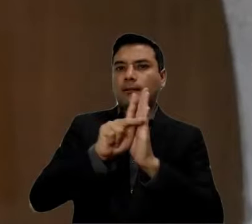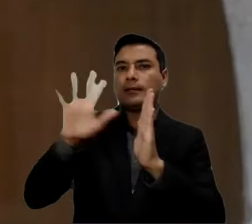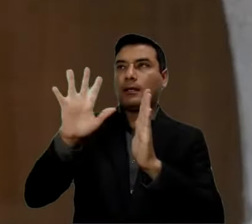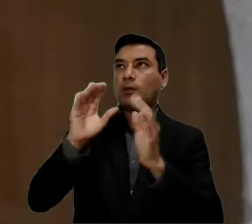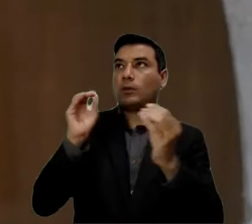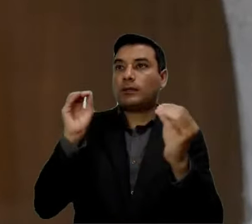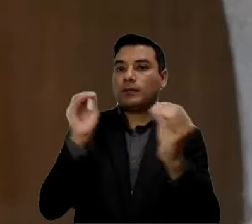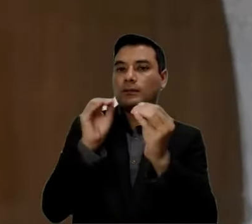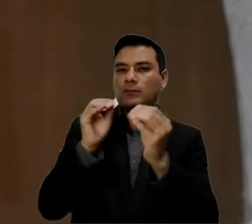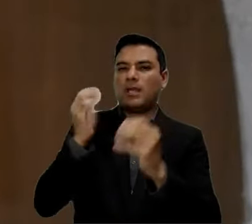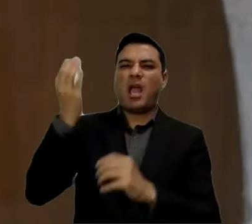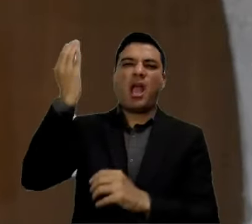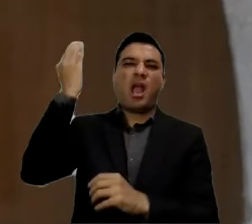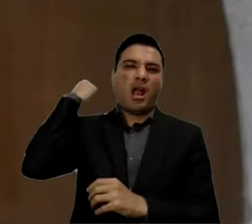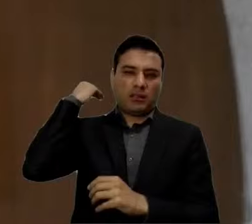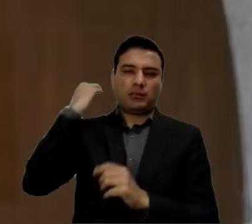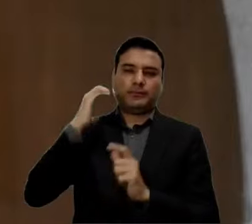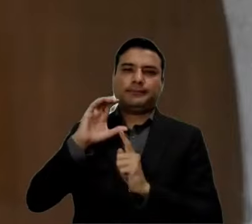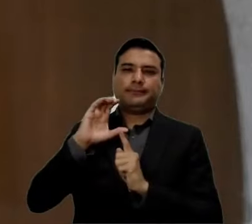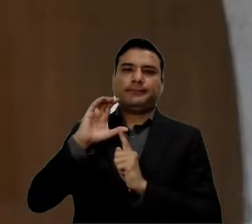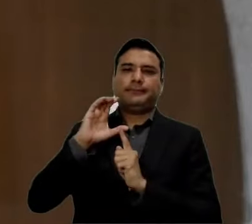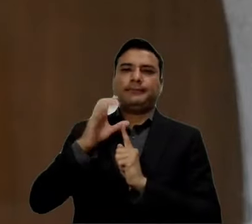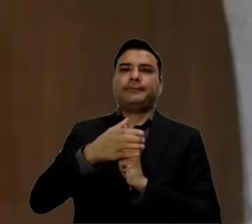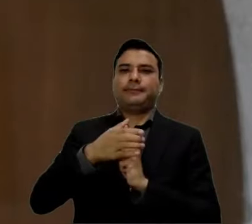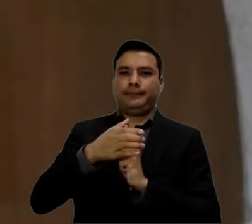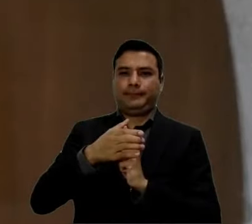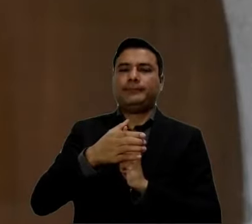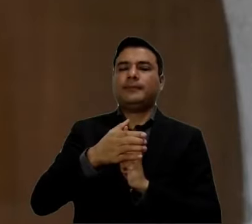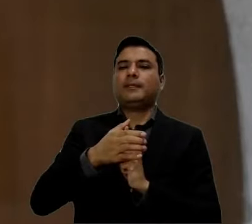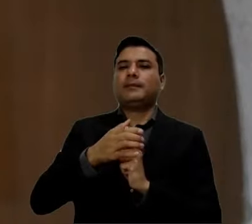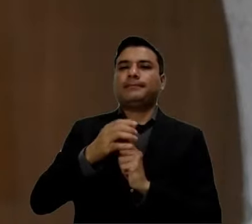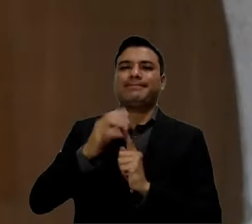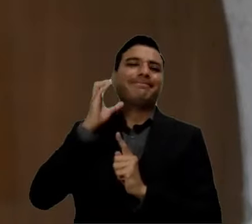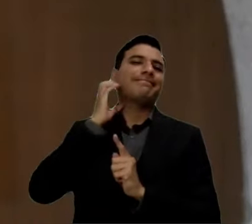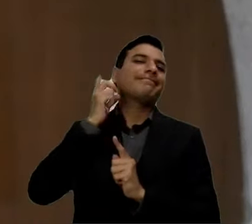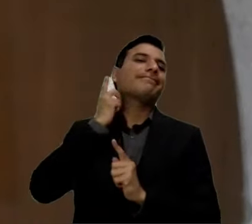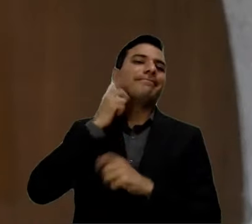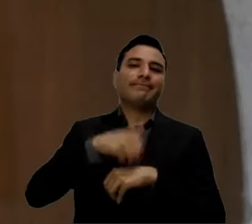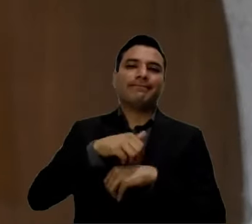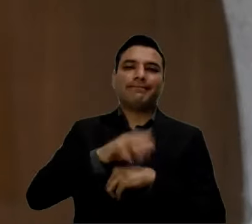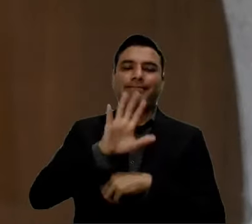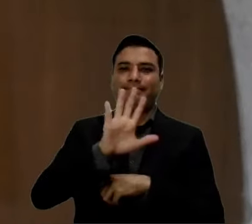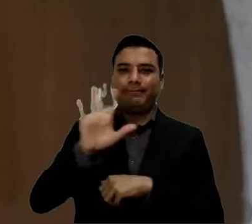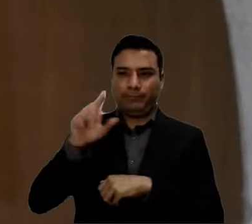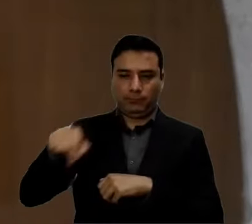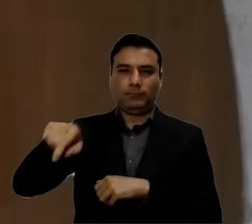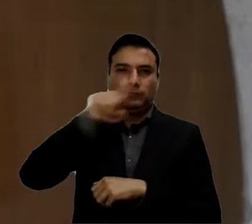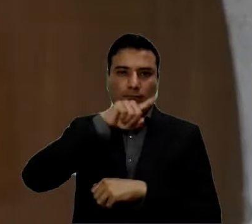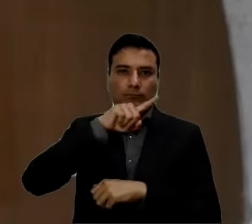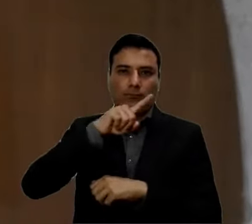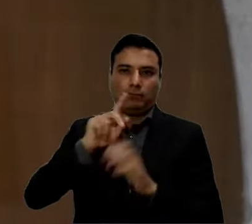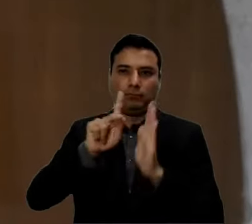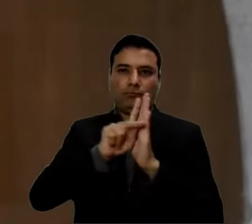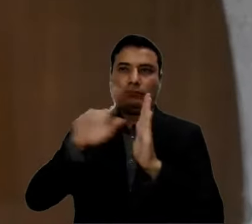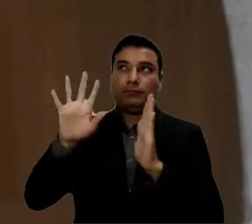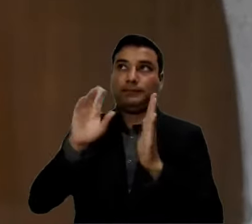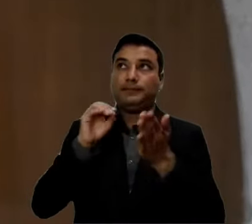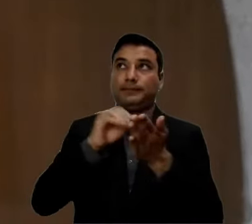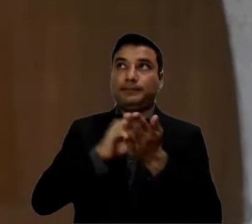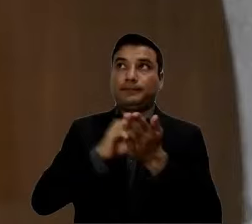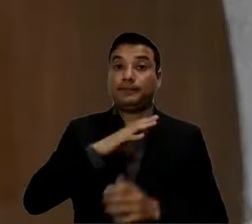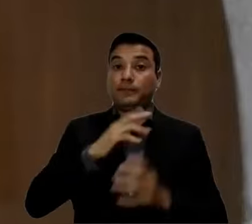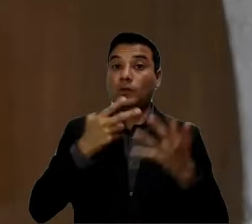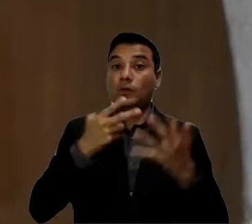aquella 55ª legislatura. Como es de apreciarse, se presentan 8